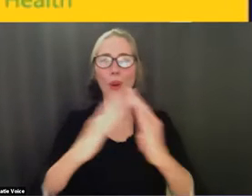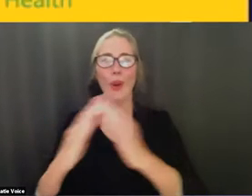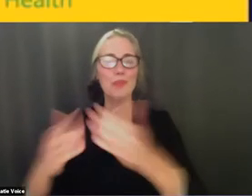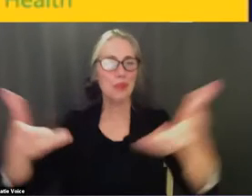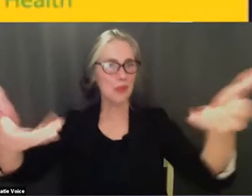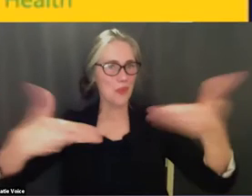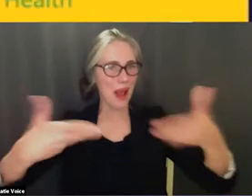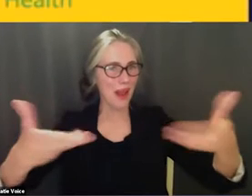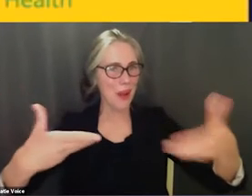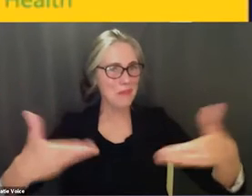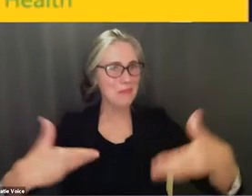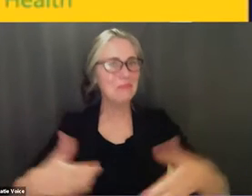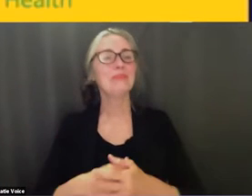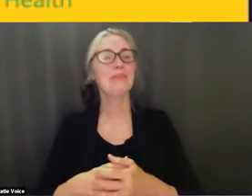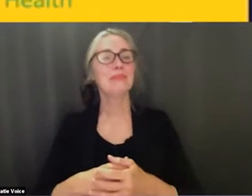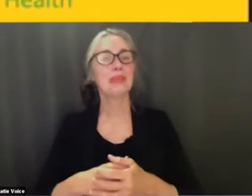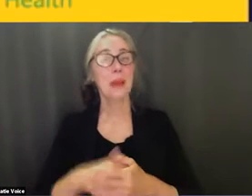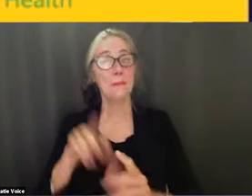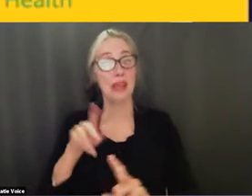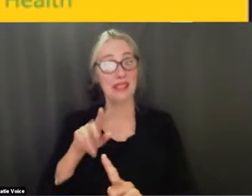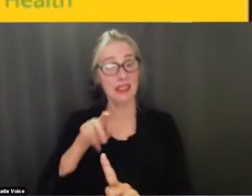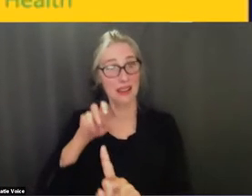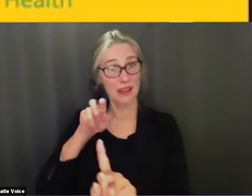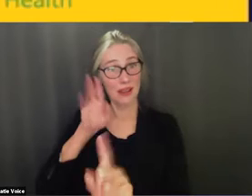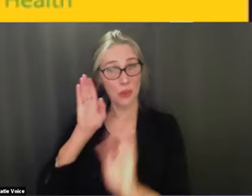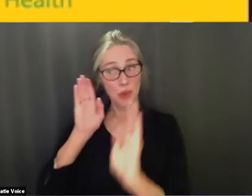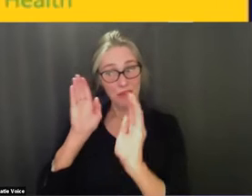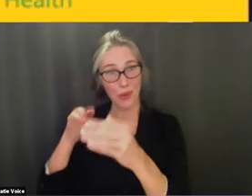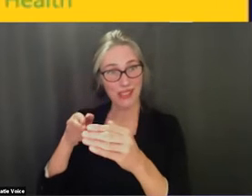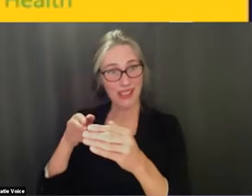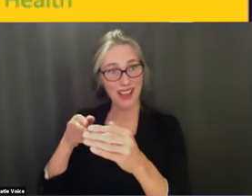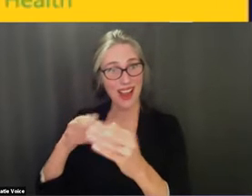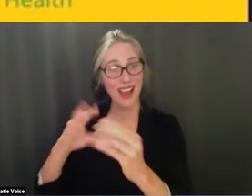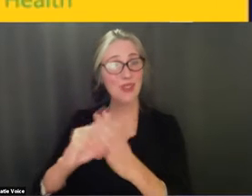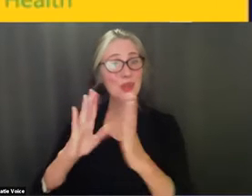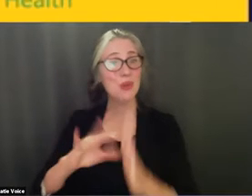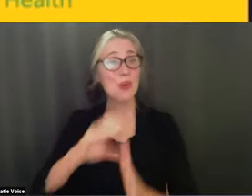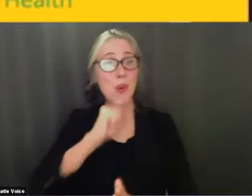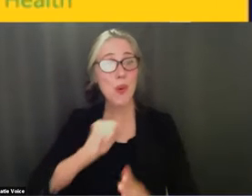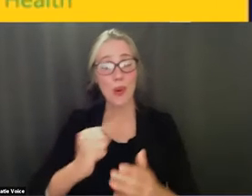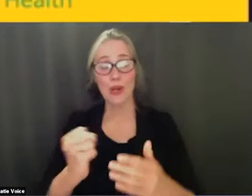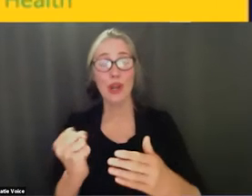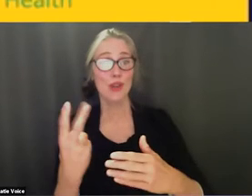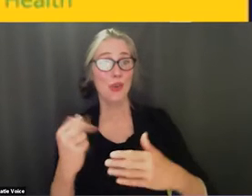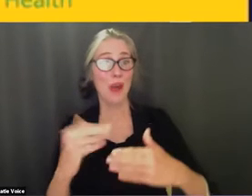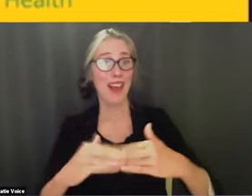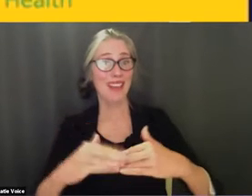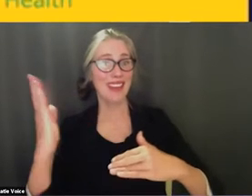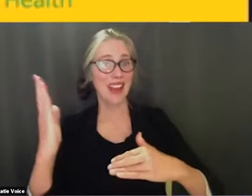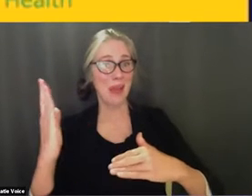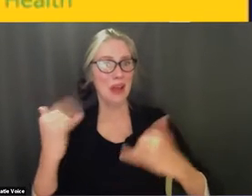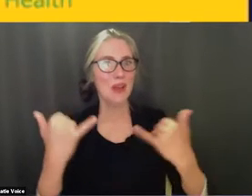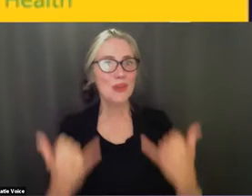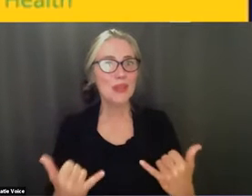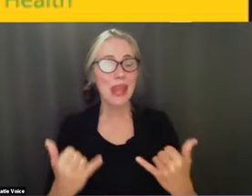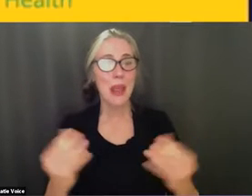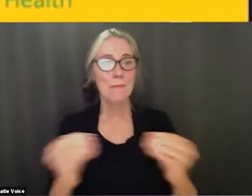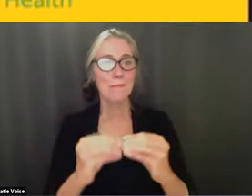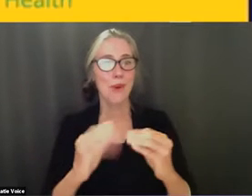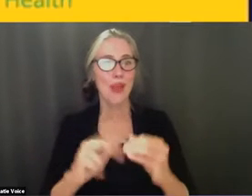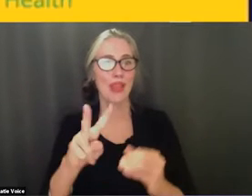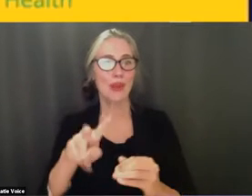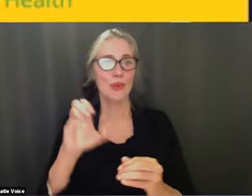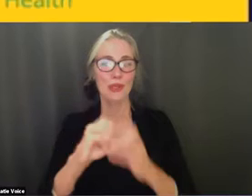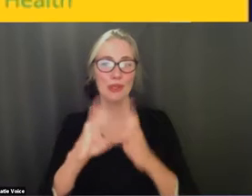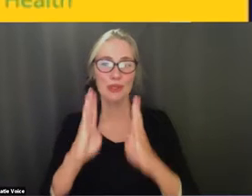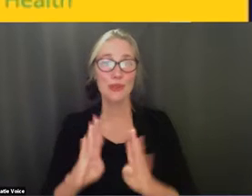estudiantes mayores de 12 años. El día de hoy tuvimos cerca de 200 estudiantes y miembros de la familia que se apuntaron para participar en esta clínica de